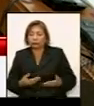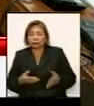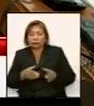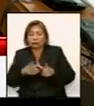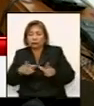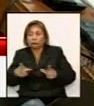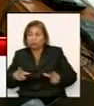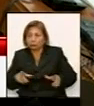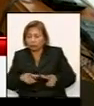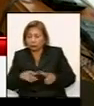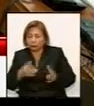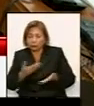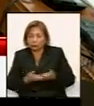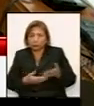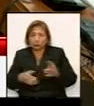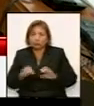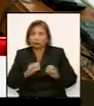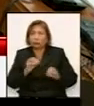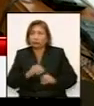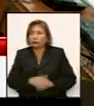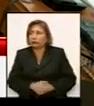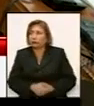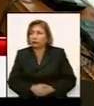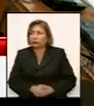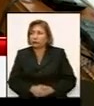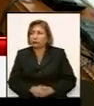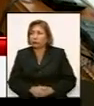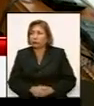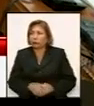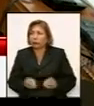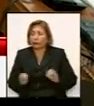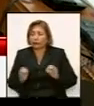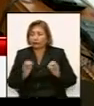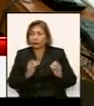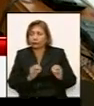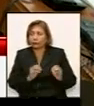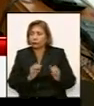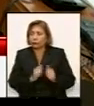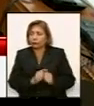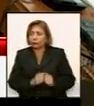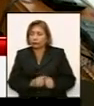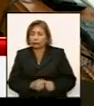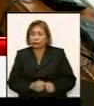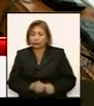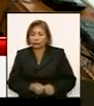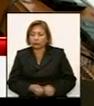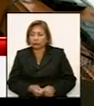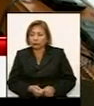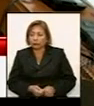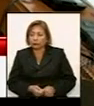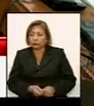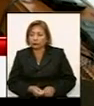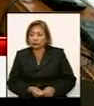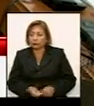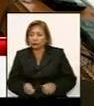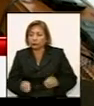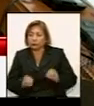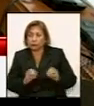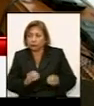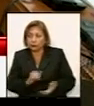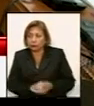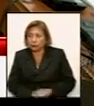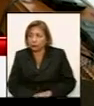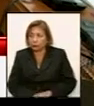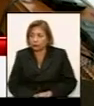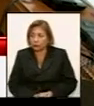de diálogo sincero, de crítica y de aporte, y ese seguirá siendo el